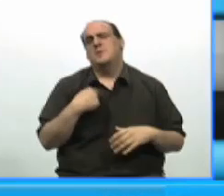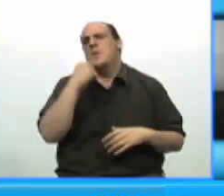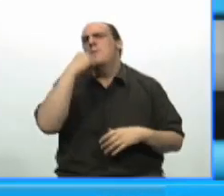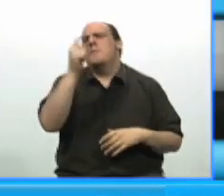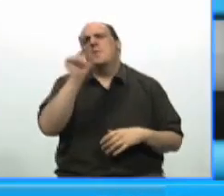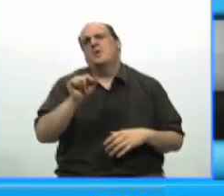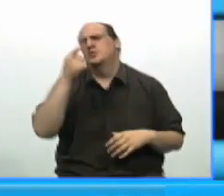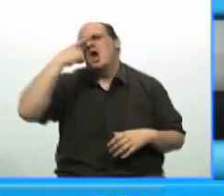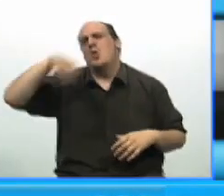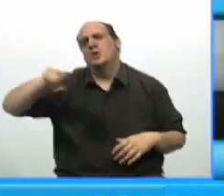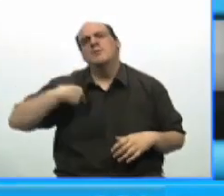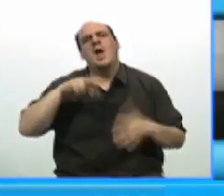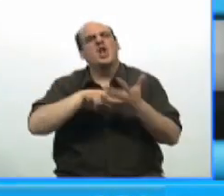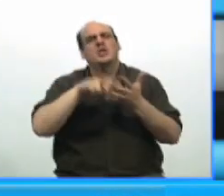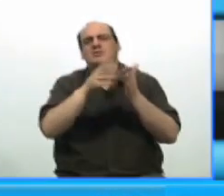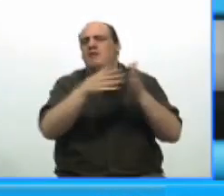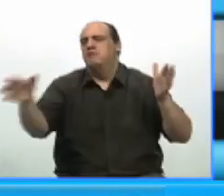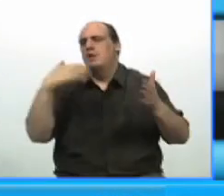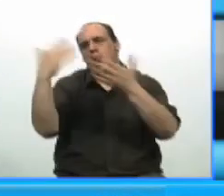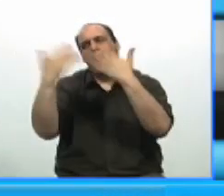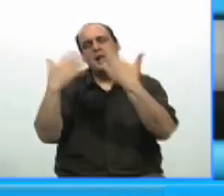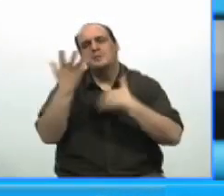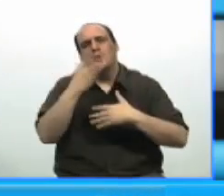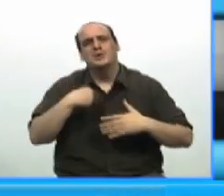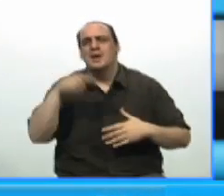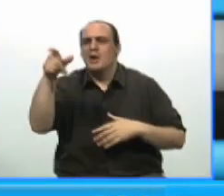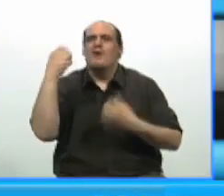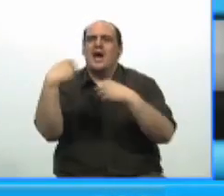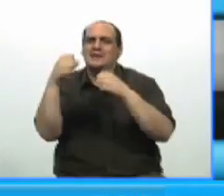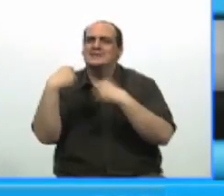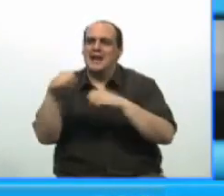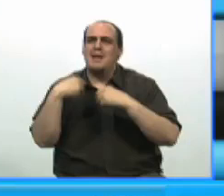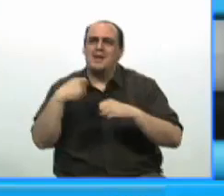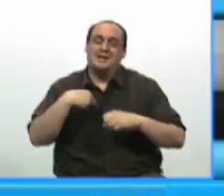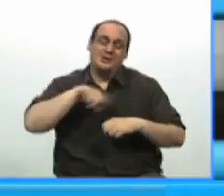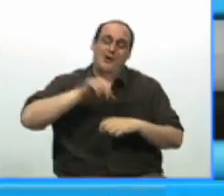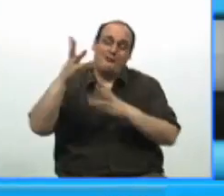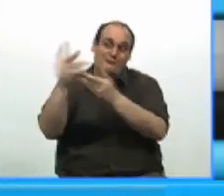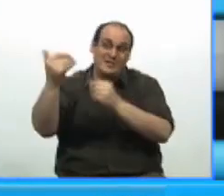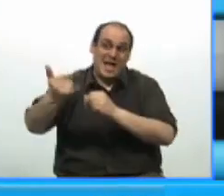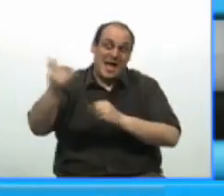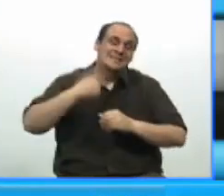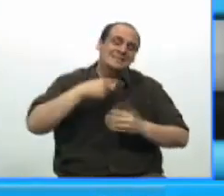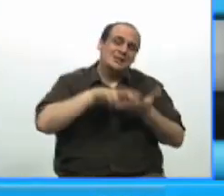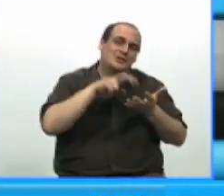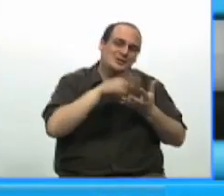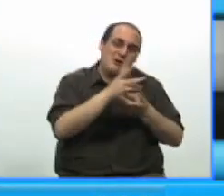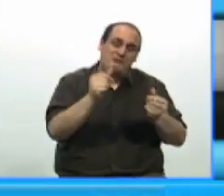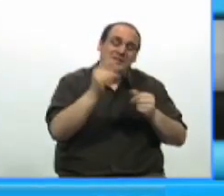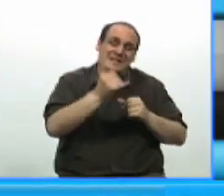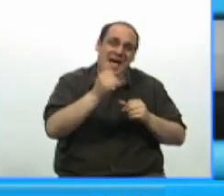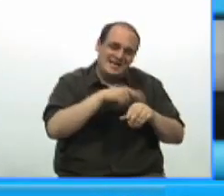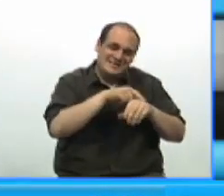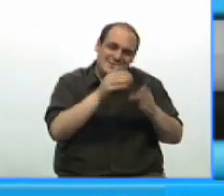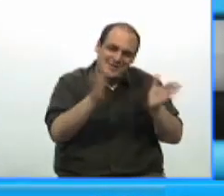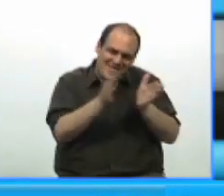noticiero charlando, pero así como tus entrenamientos en algún momento tienen un final, lo nuestro también dispone de una cantidad de tiempo sí,